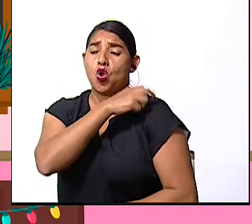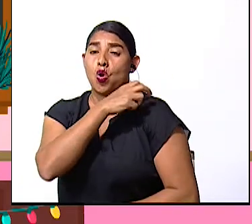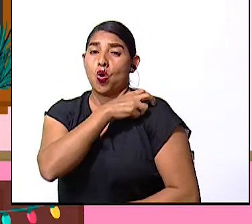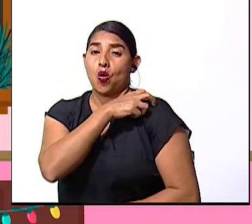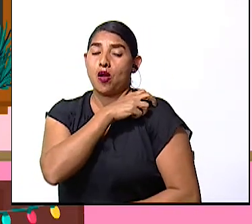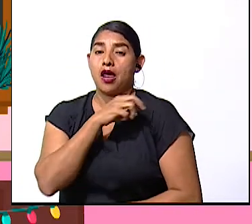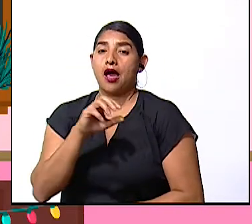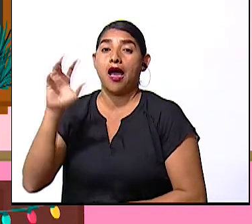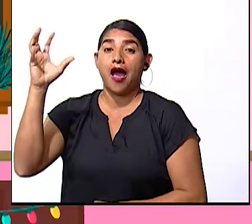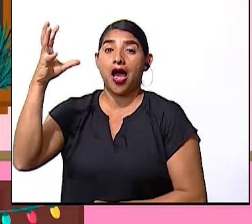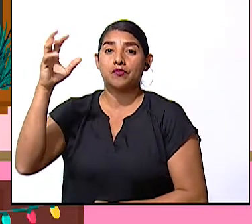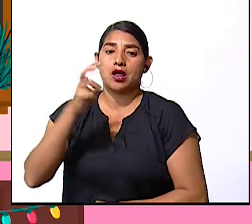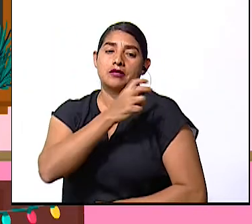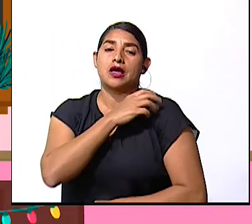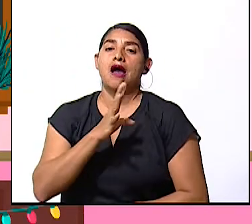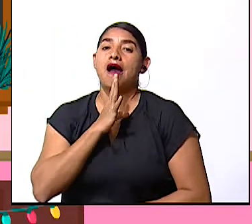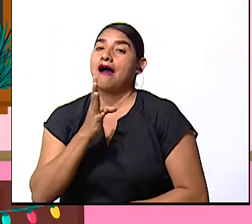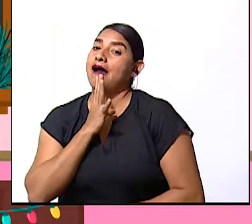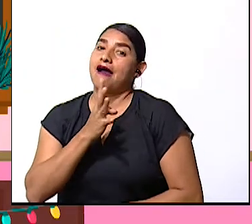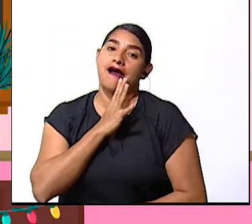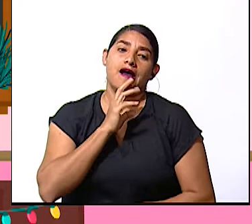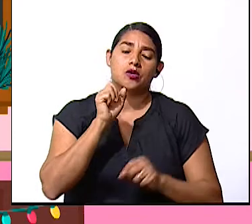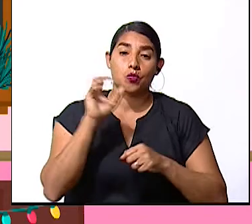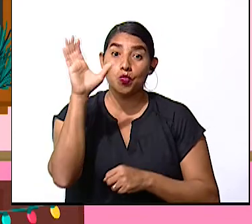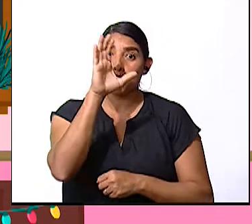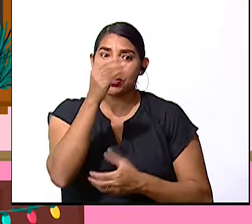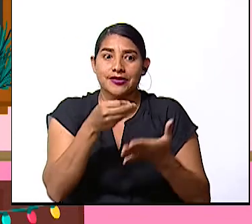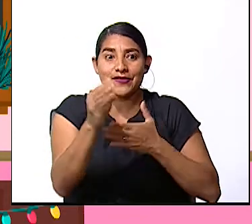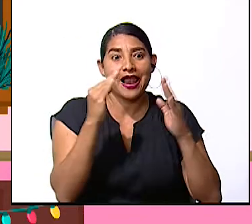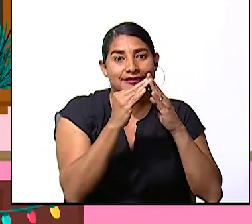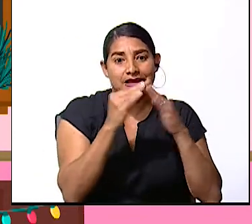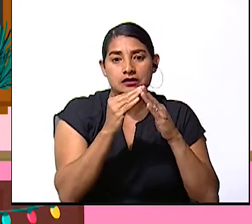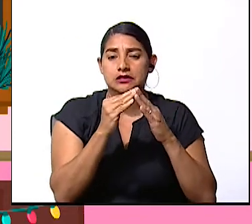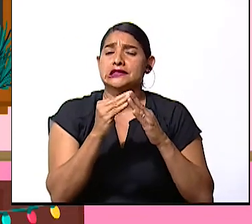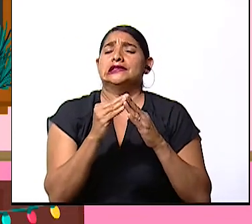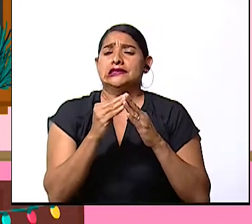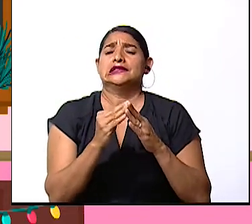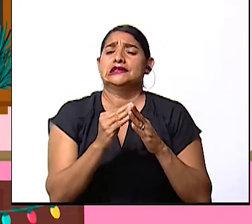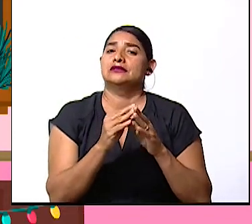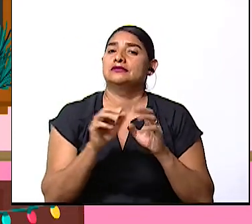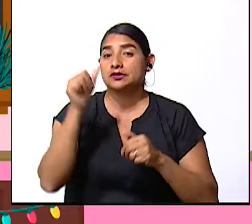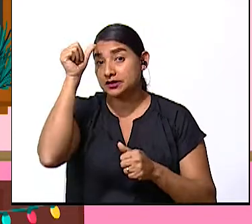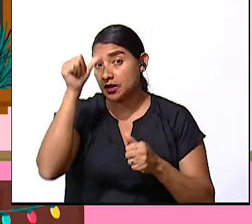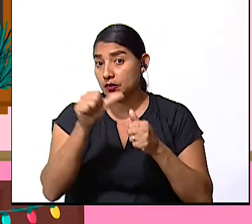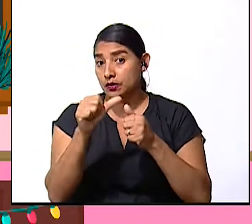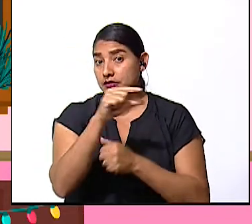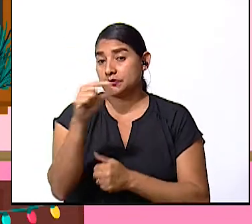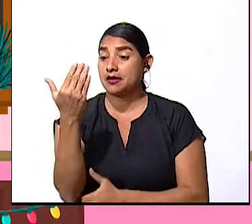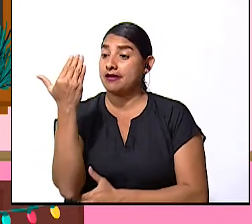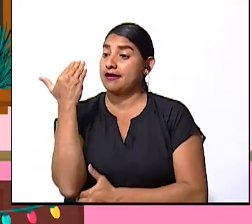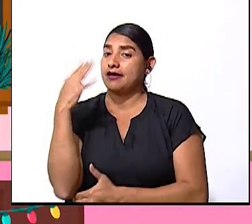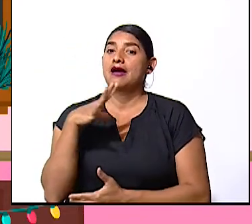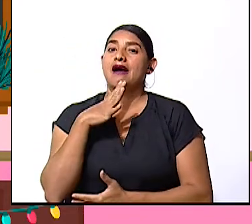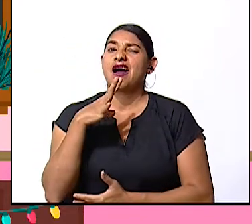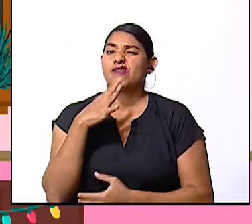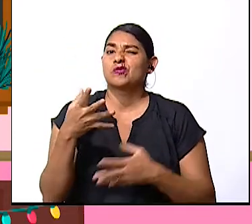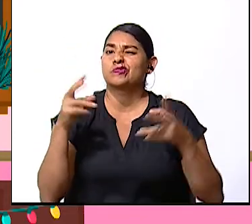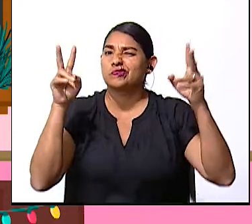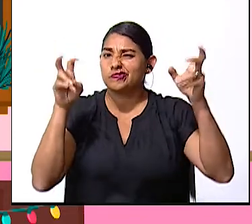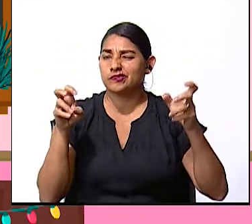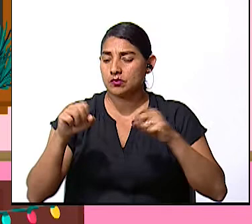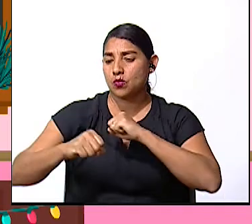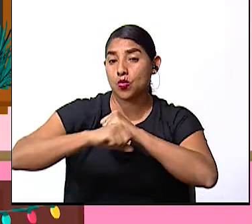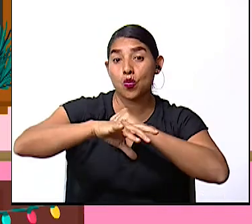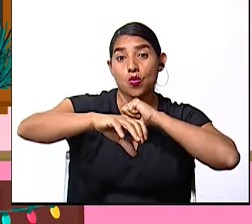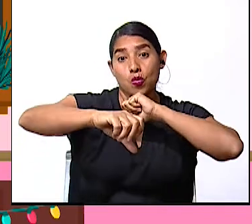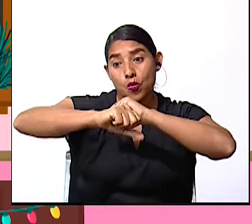amarilla, que por su habilidad parlante es muy buscada. Muy bien, ¿se acuerdan ustedes que la vez pasada hablamos de la campaña